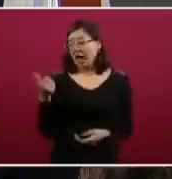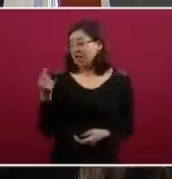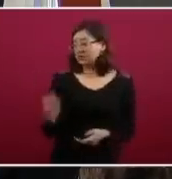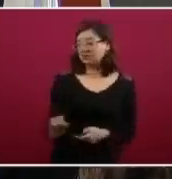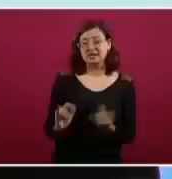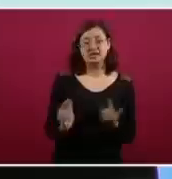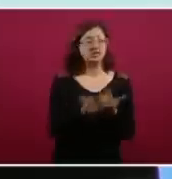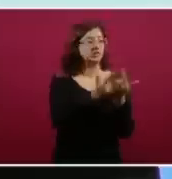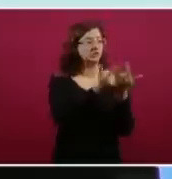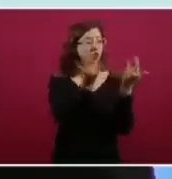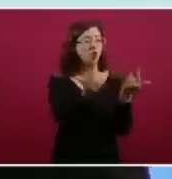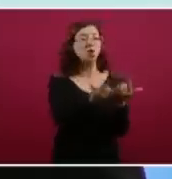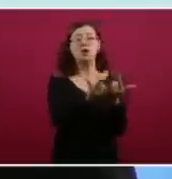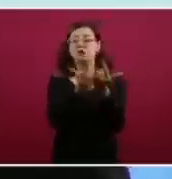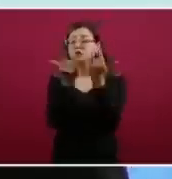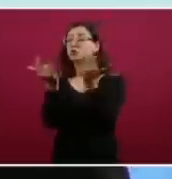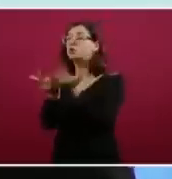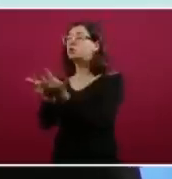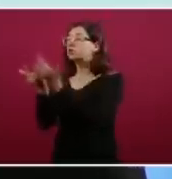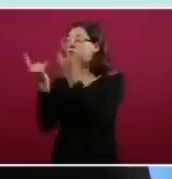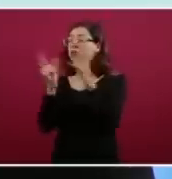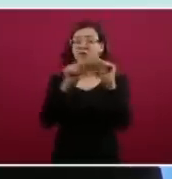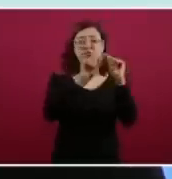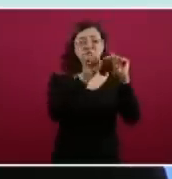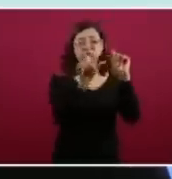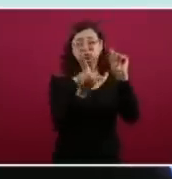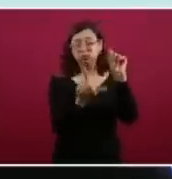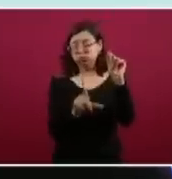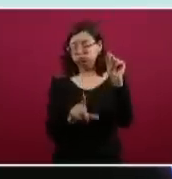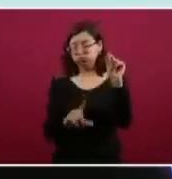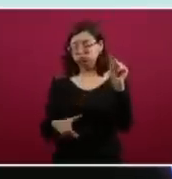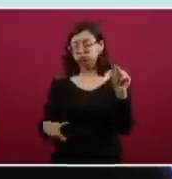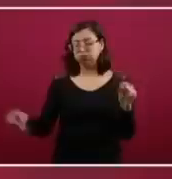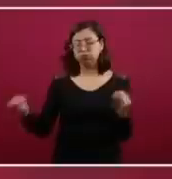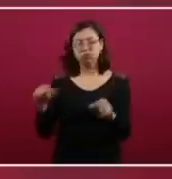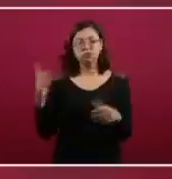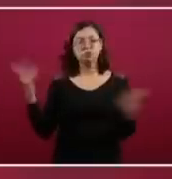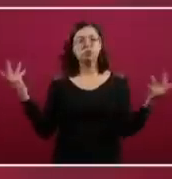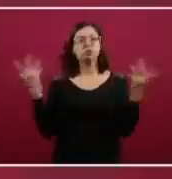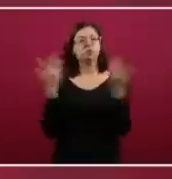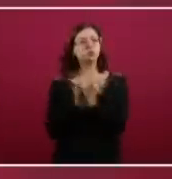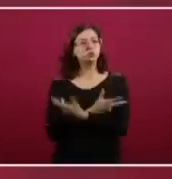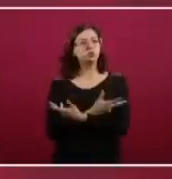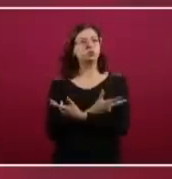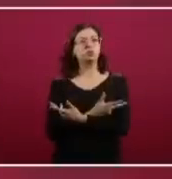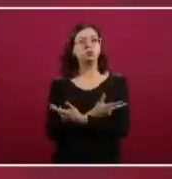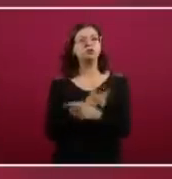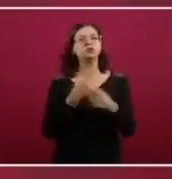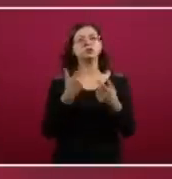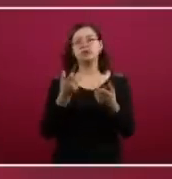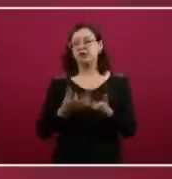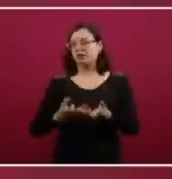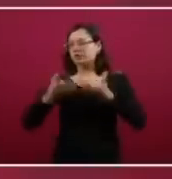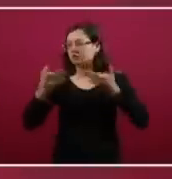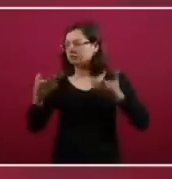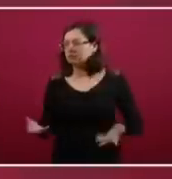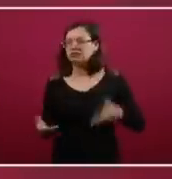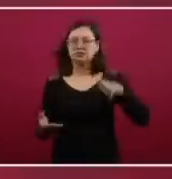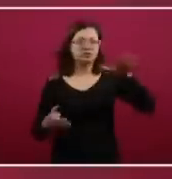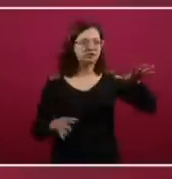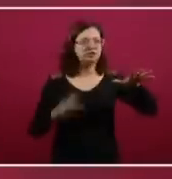encontramos a lo largo y ancho del territorio y fueron las que nos confirmaron que por más diferencias